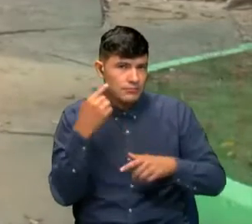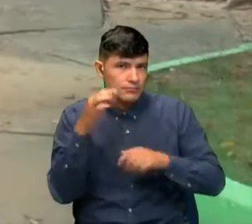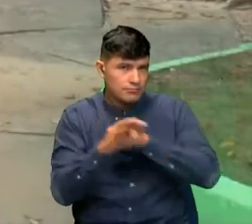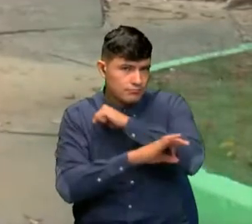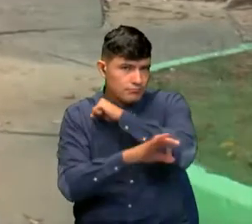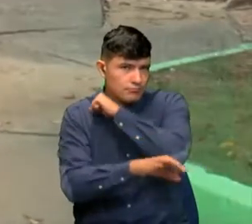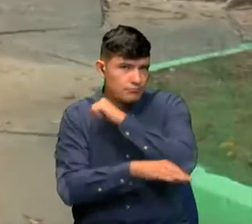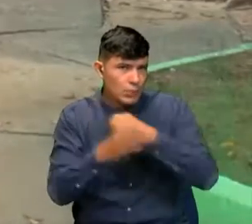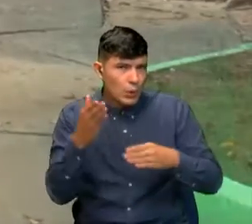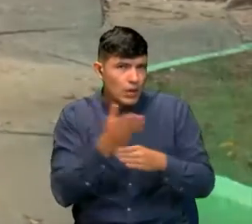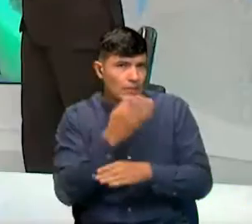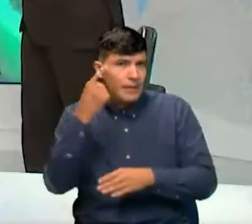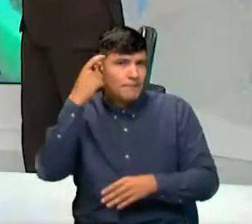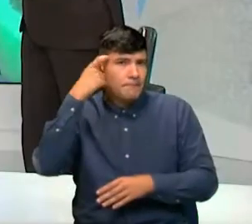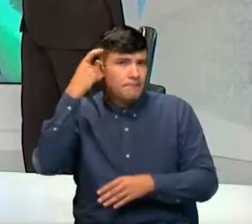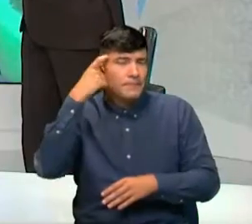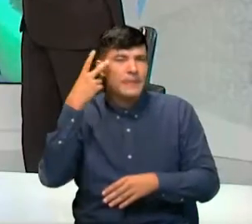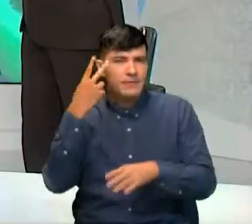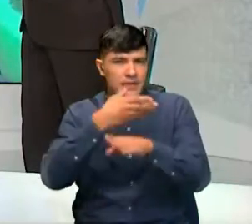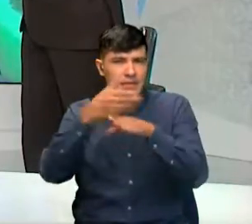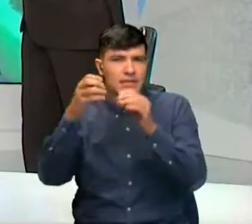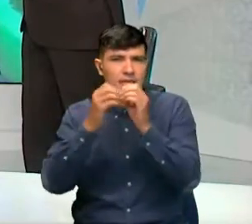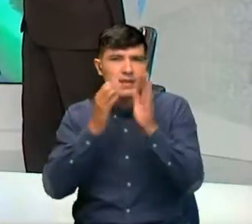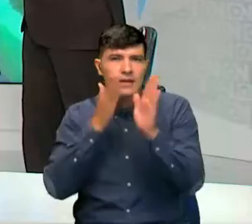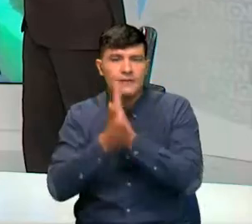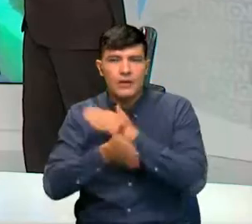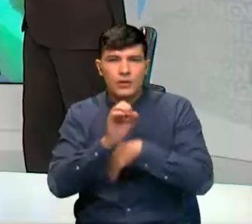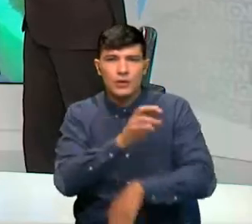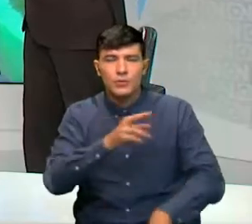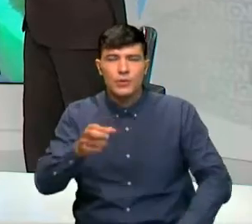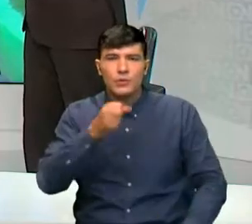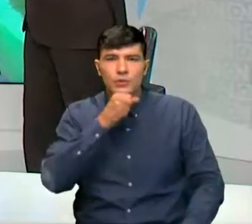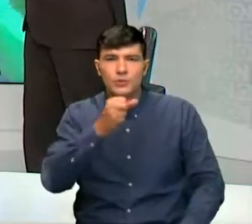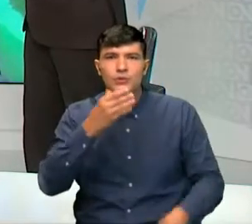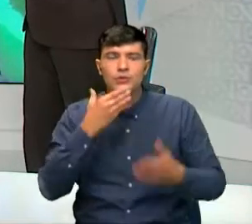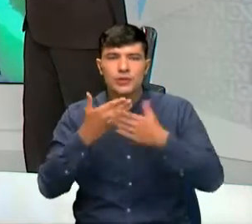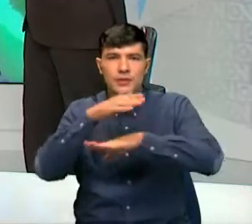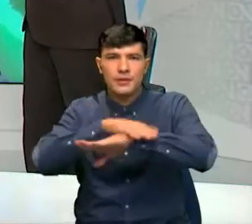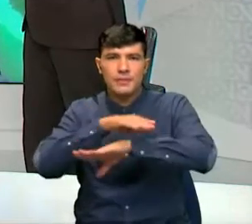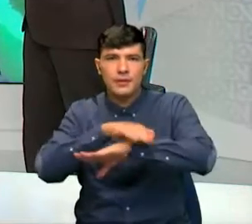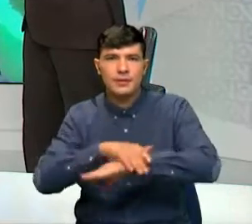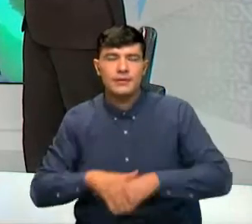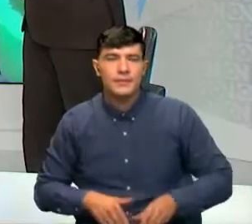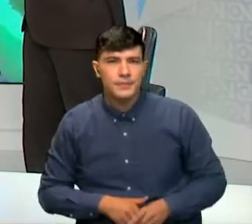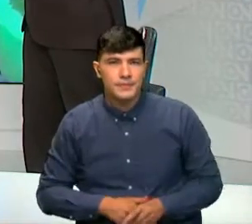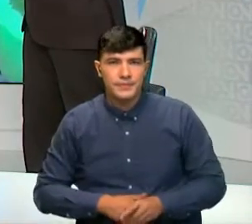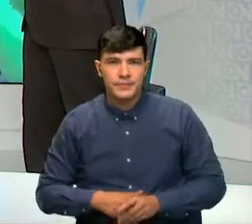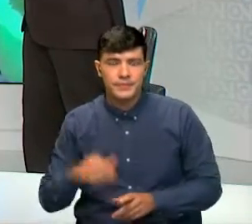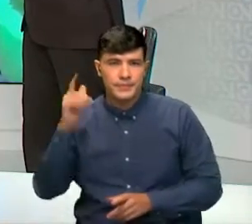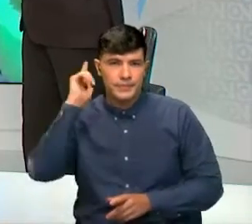información que registramos desde barrancabermeja con la cámara de henry rincón marcas continuaron seas con más información muy buenas tardes